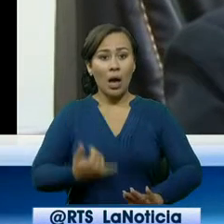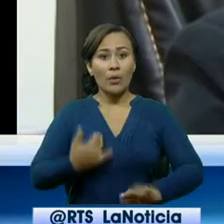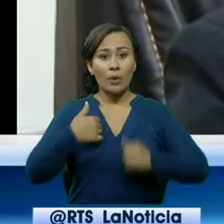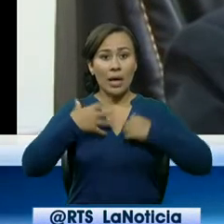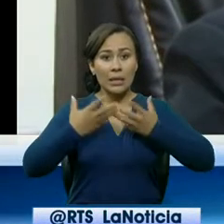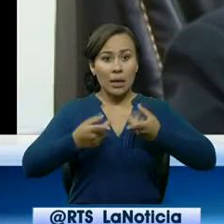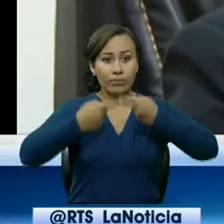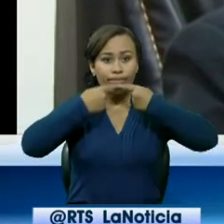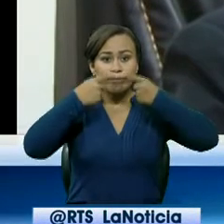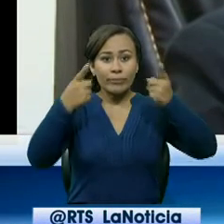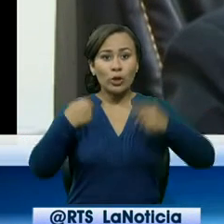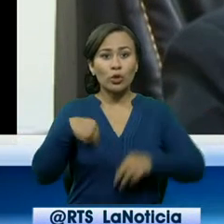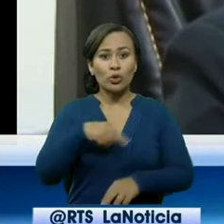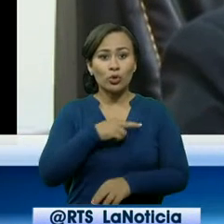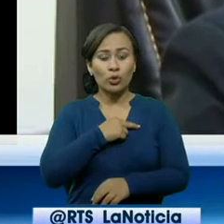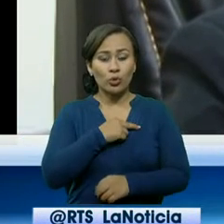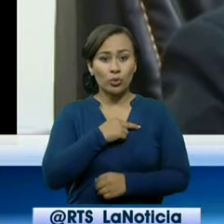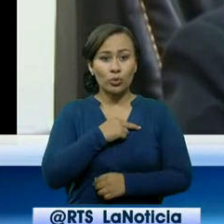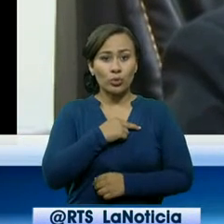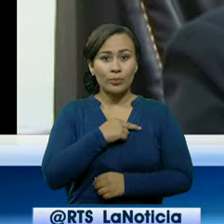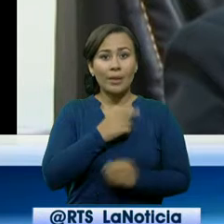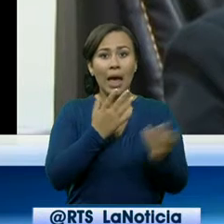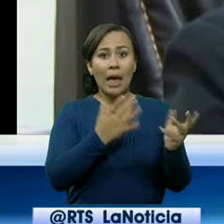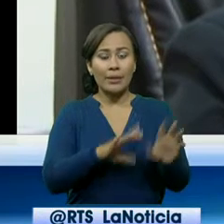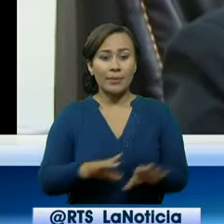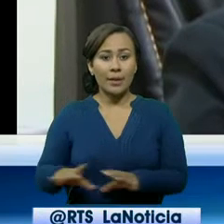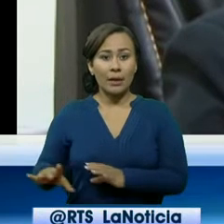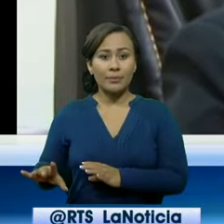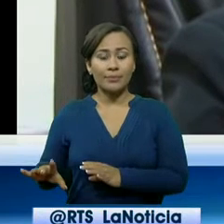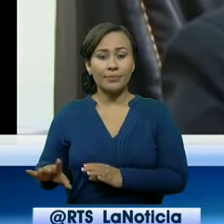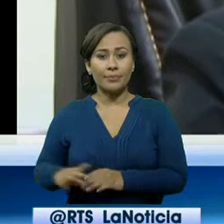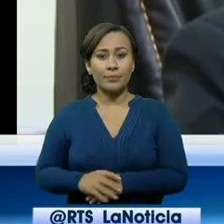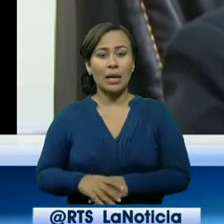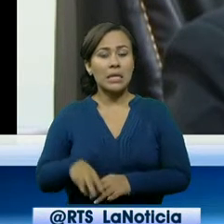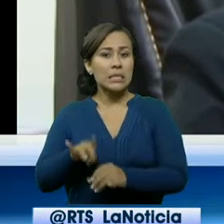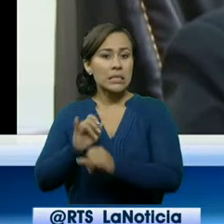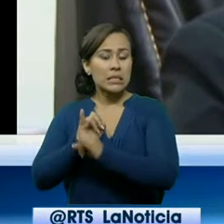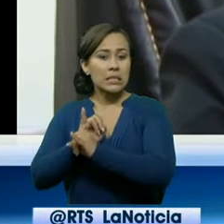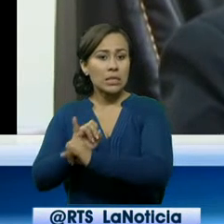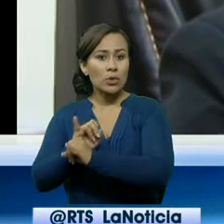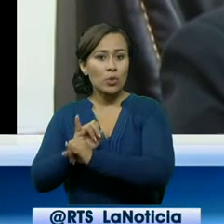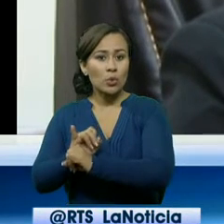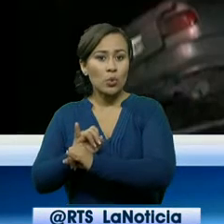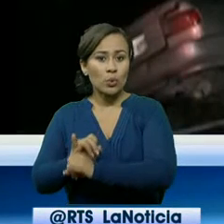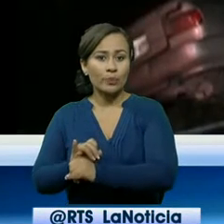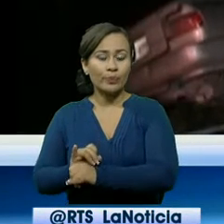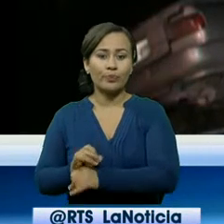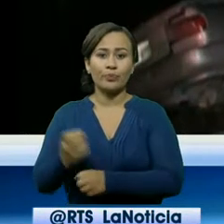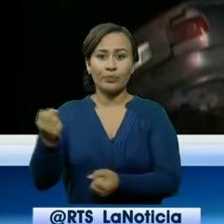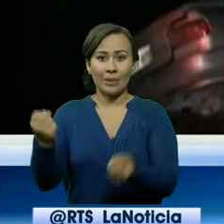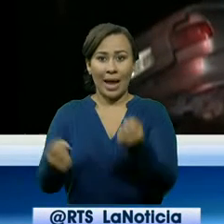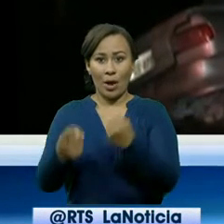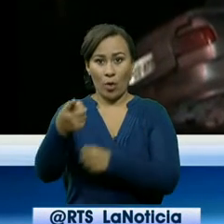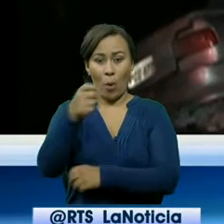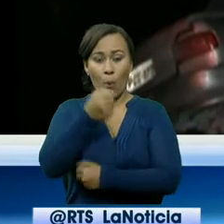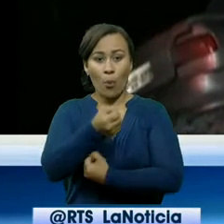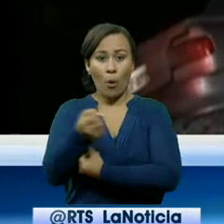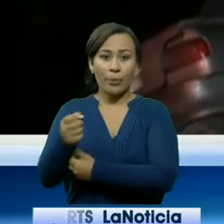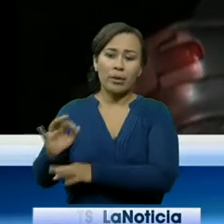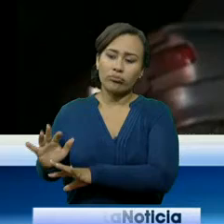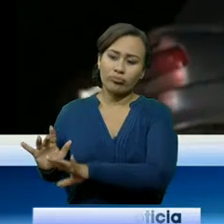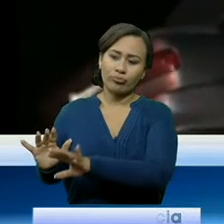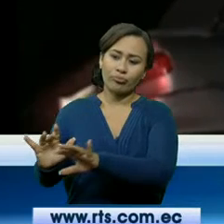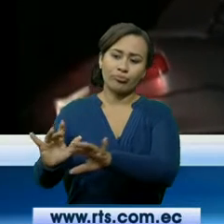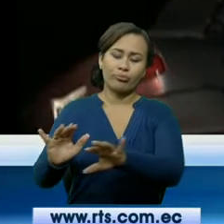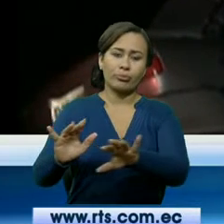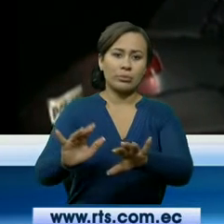parte que cumplíamos con una actividad estrictamente institucional y que el cuerpo de bomberos, la institución